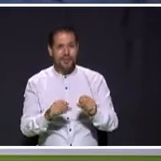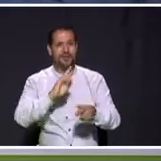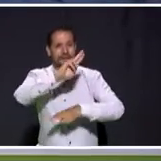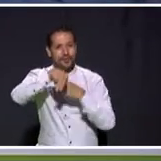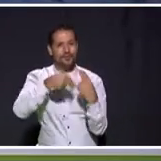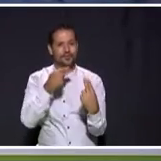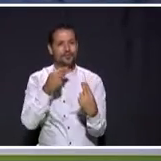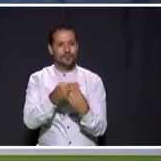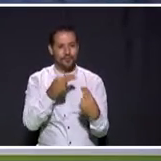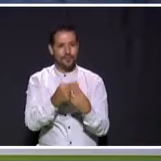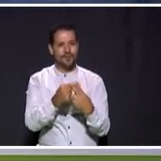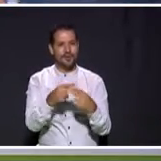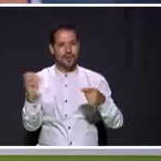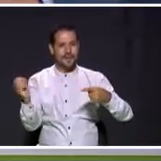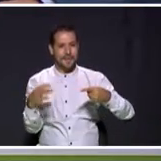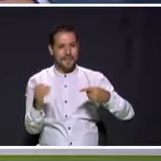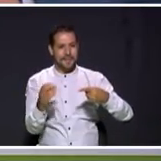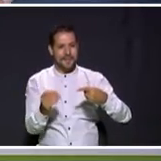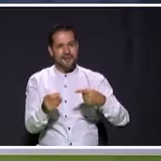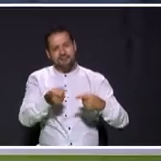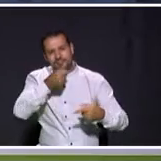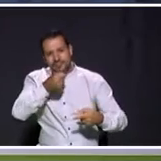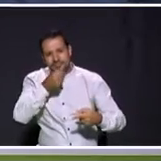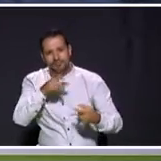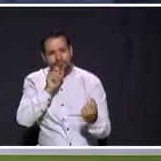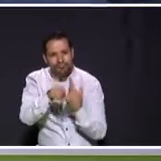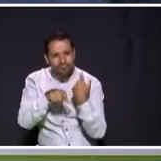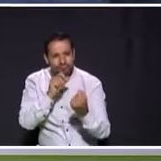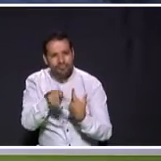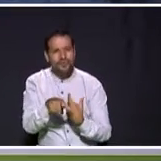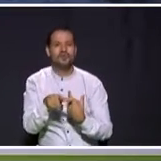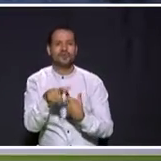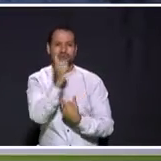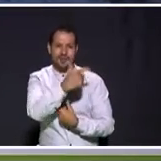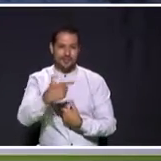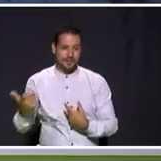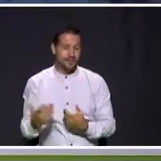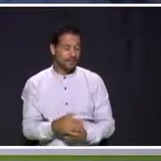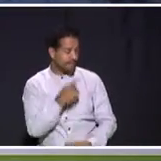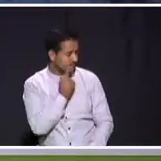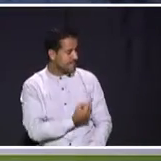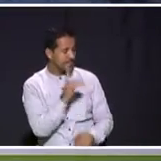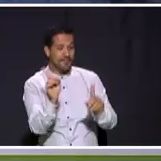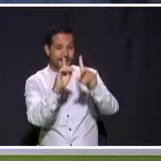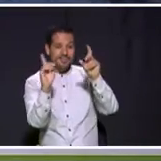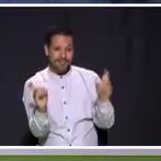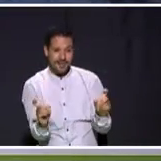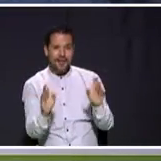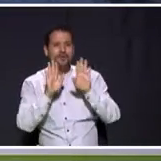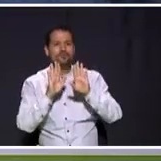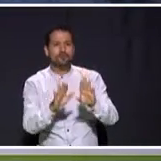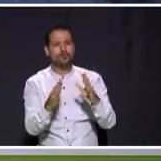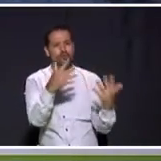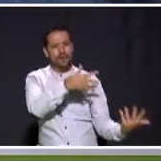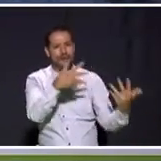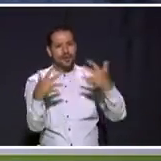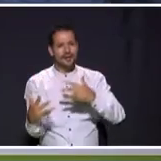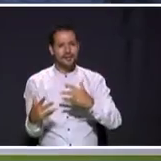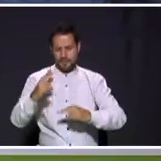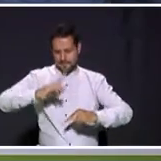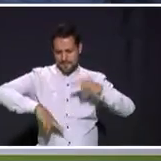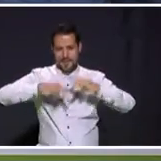ciudadanos que estamos a través de telemedellín y de minuto 30 puntocom el primer tema señores candidatos está relacionado con las megaobras y la